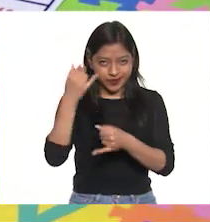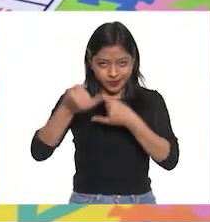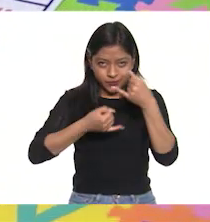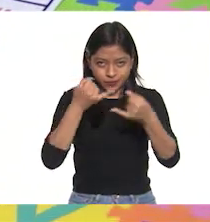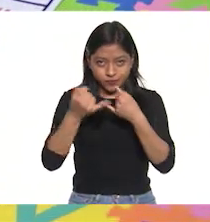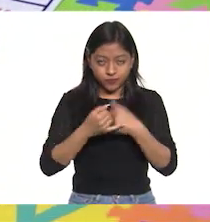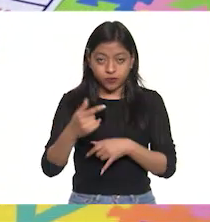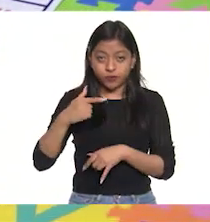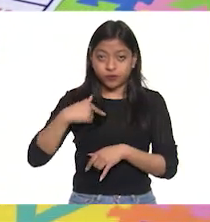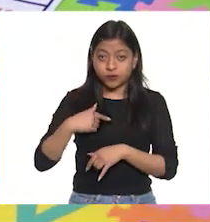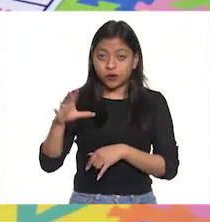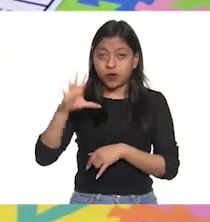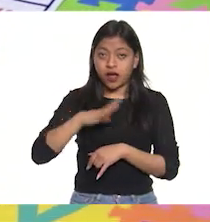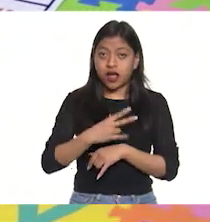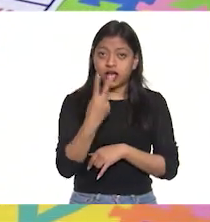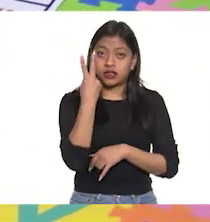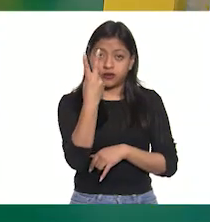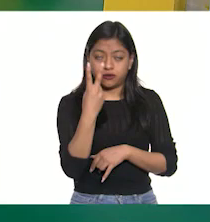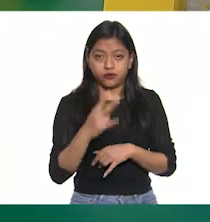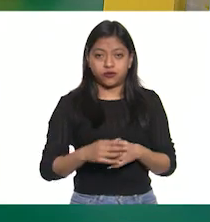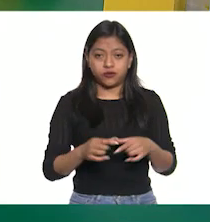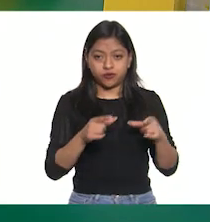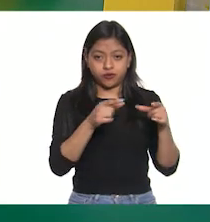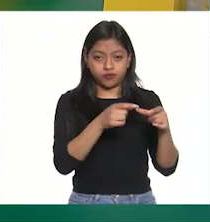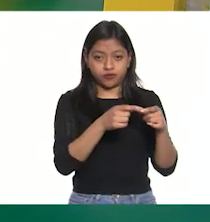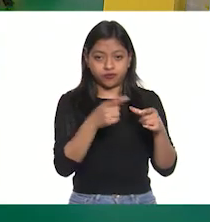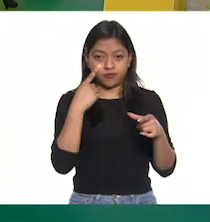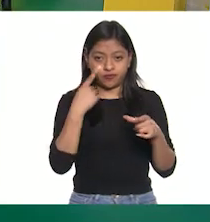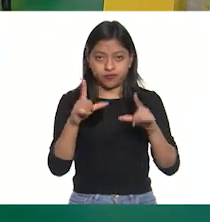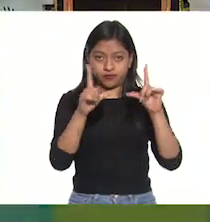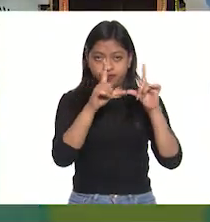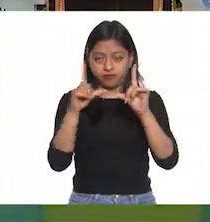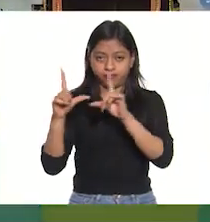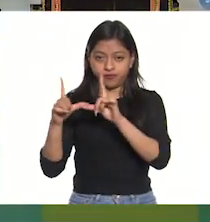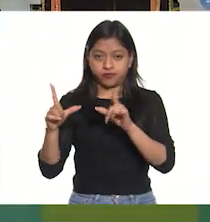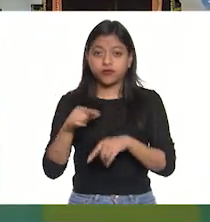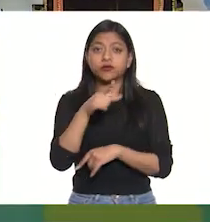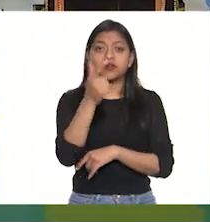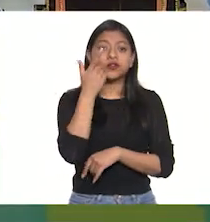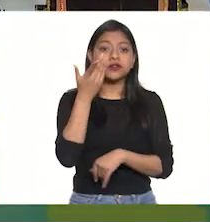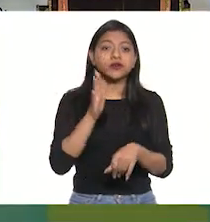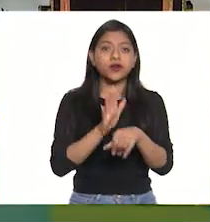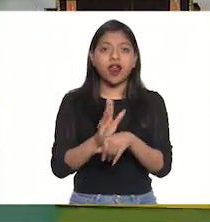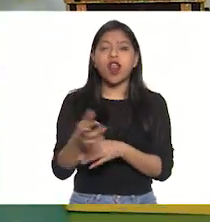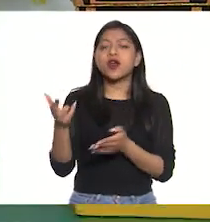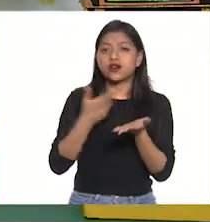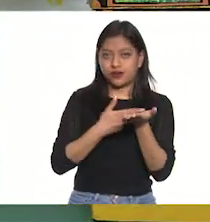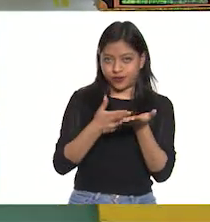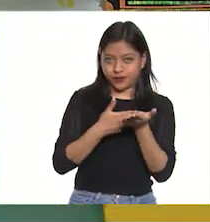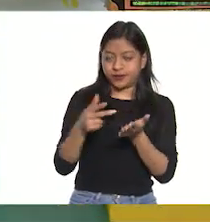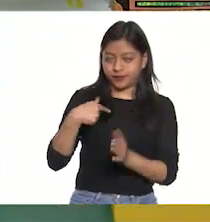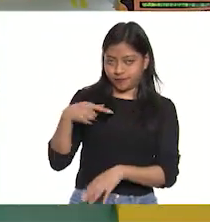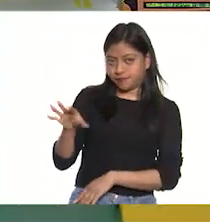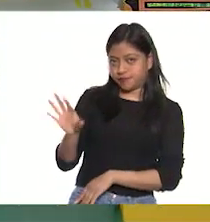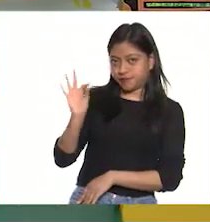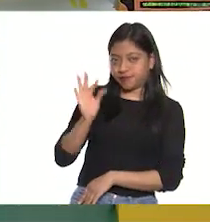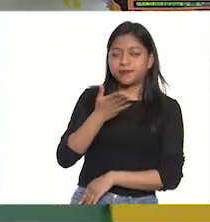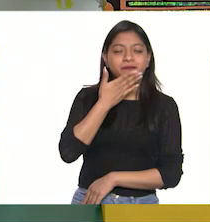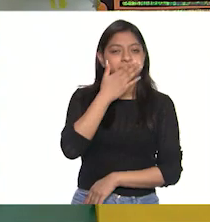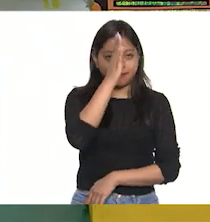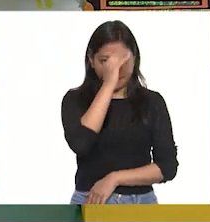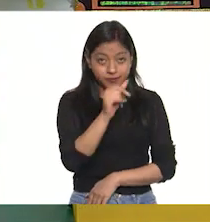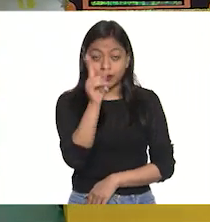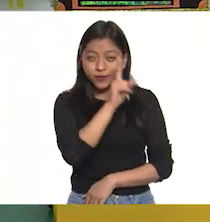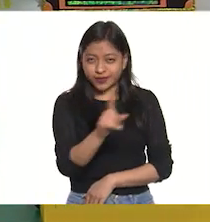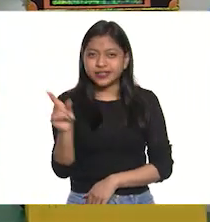Voy a sacar de aquí dos fichitas. ¿Cuál quieres? La rosa. Ok. Fíjense,